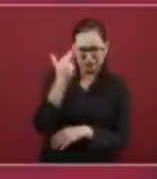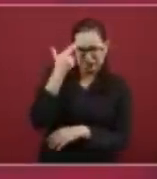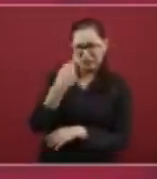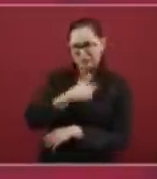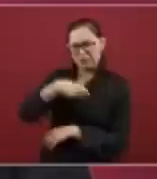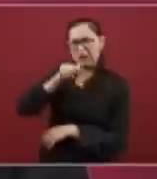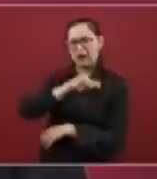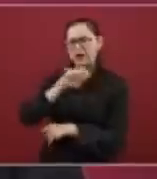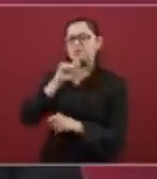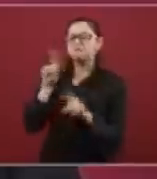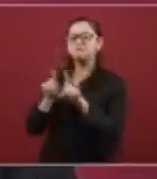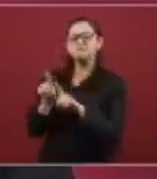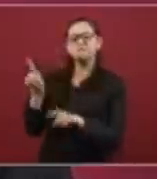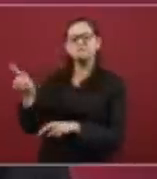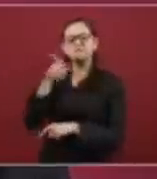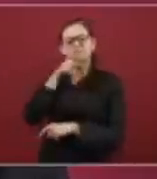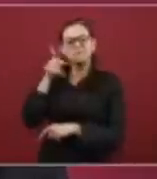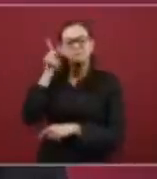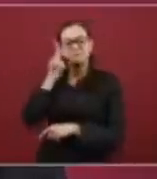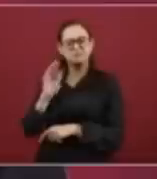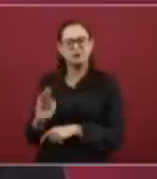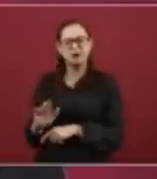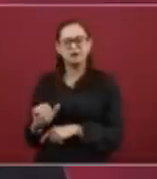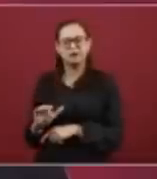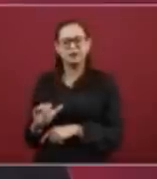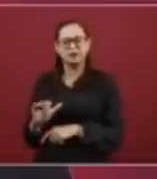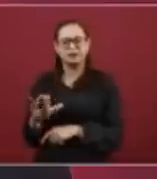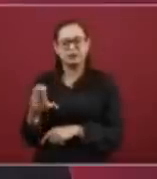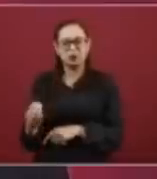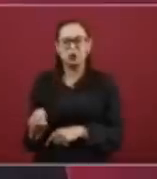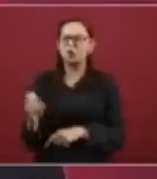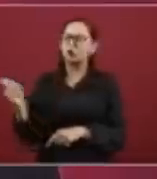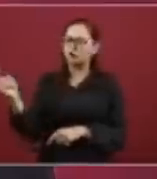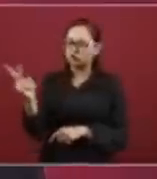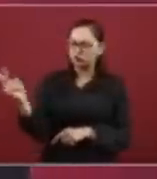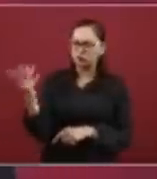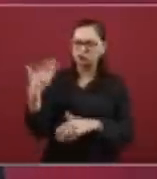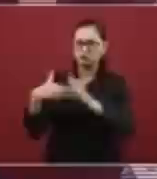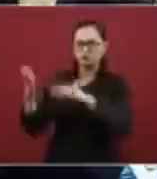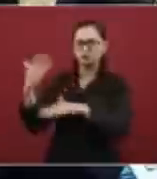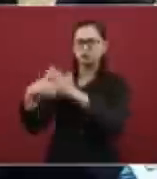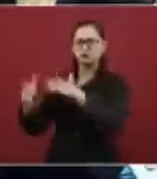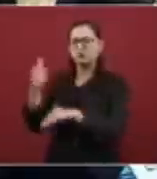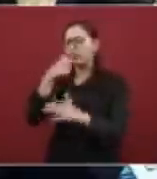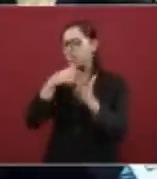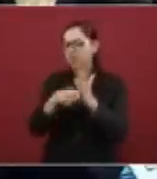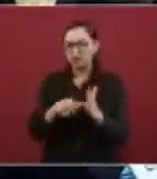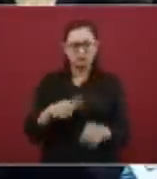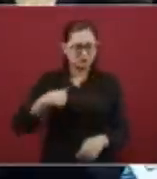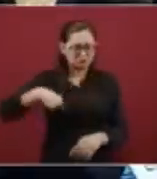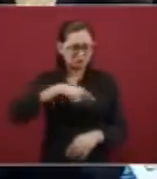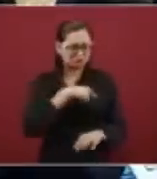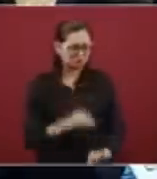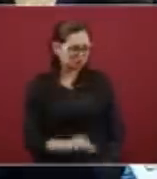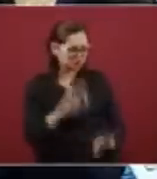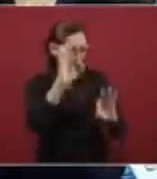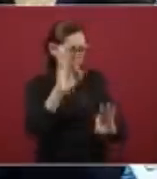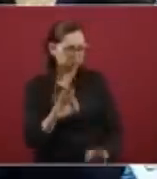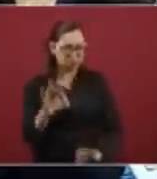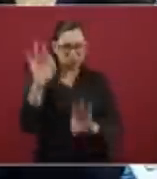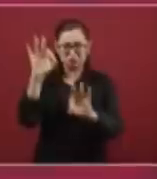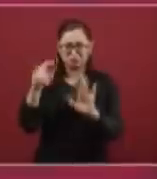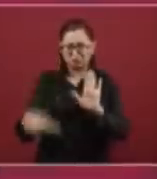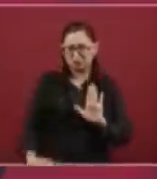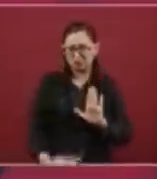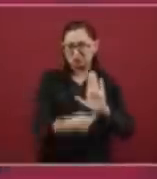carta también al Papa Francisco. Y no dimos a conocer